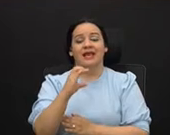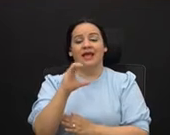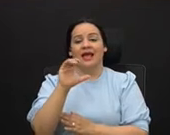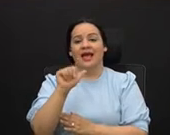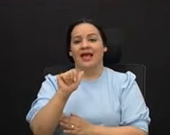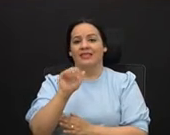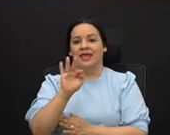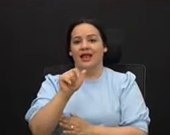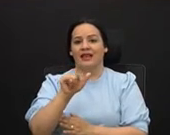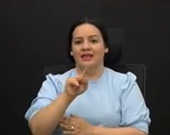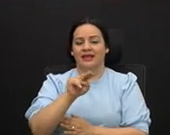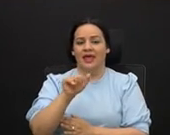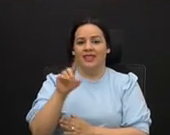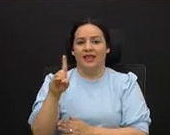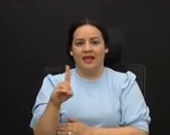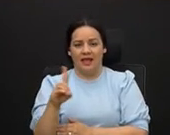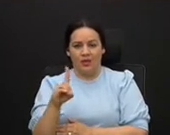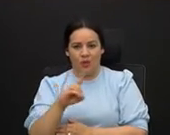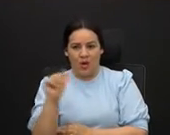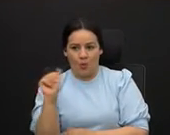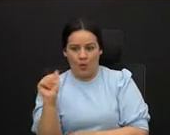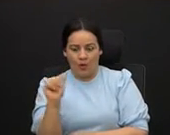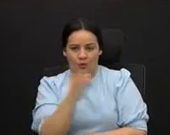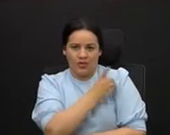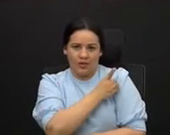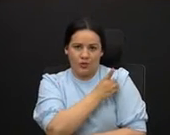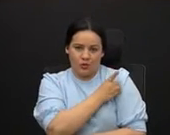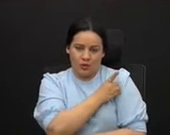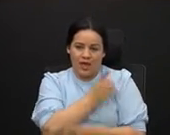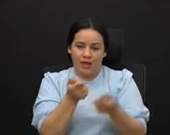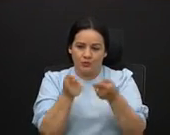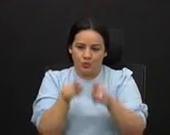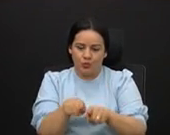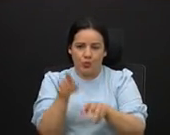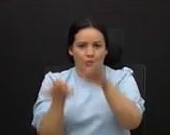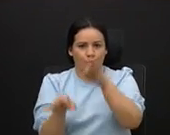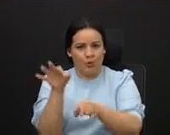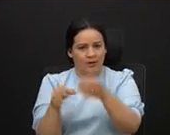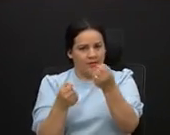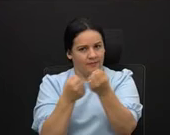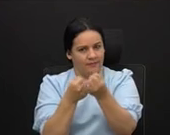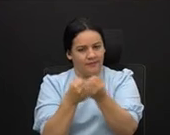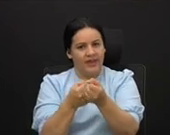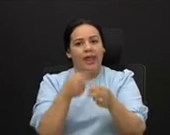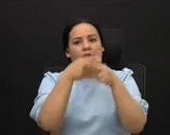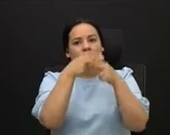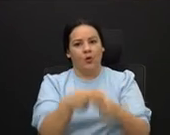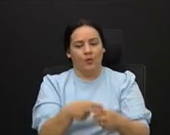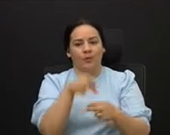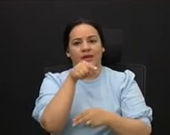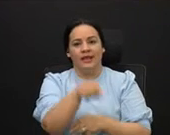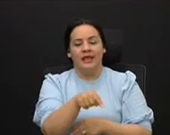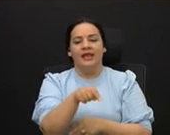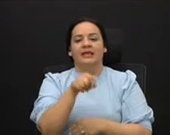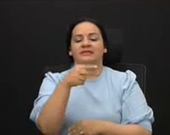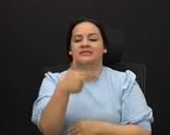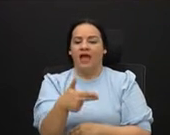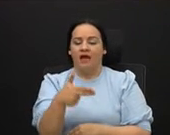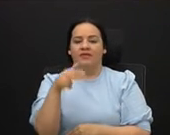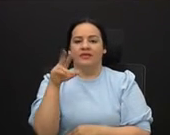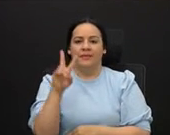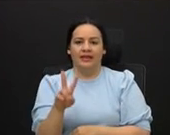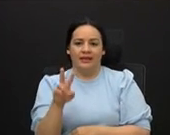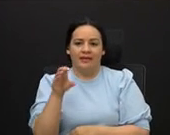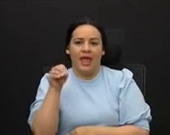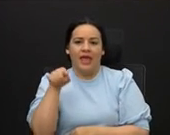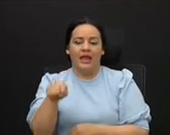Agüero, directora de Asuntos Jurídicos, que respalda la designación de la funcionaria Chávez Valdivia en el